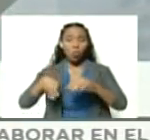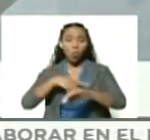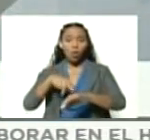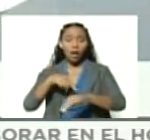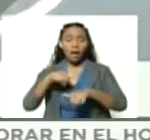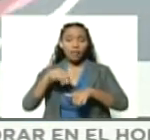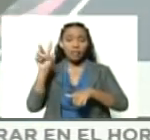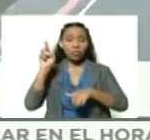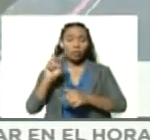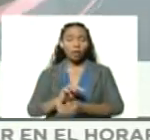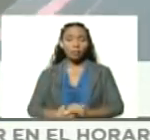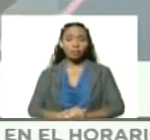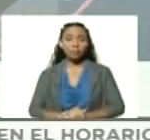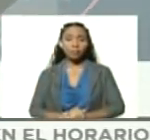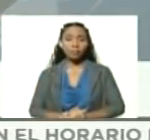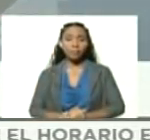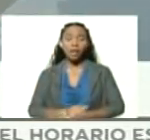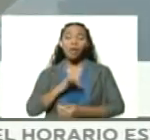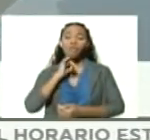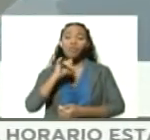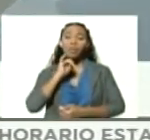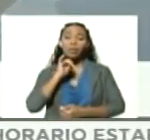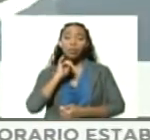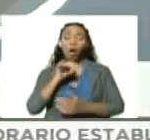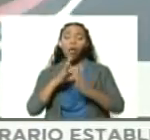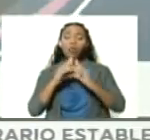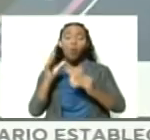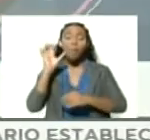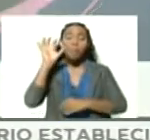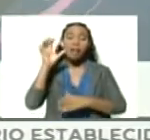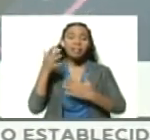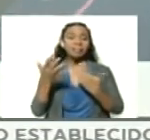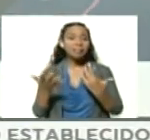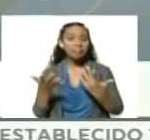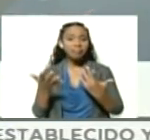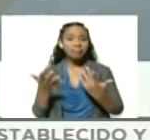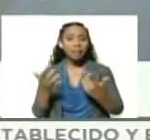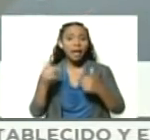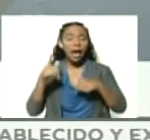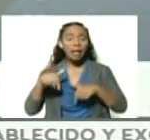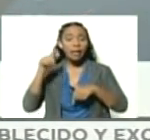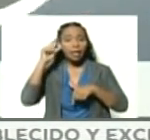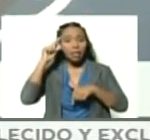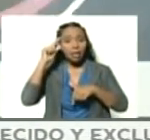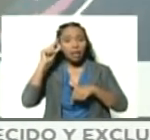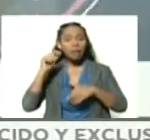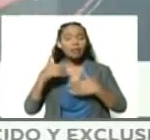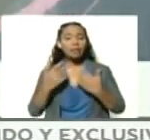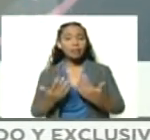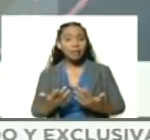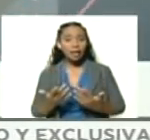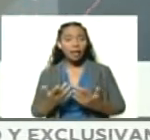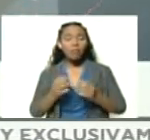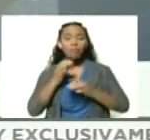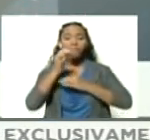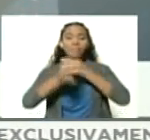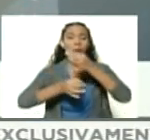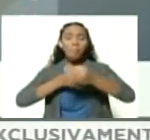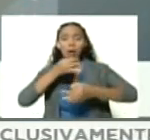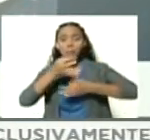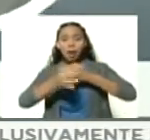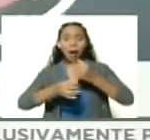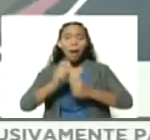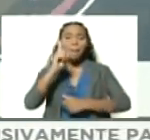en Venezuela. Paso a informar a todo el país que este día se ha contado con